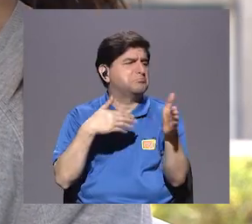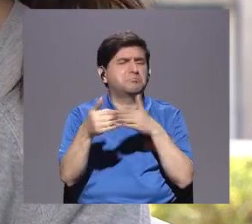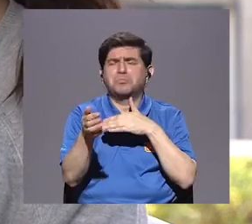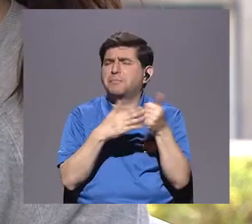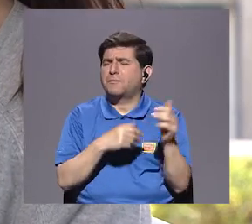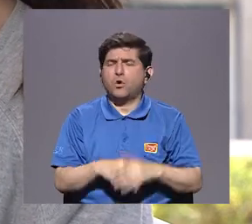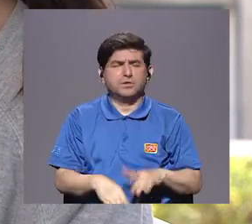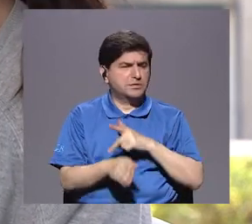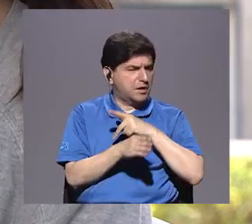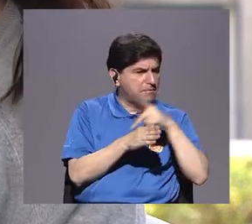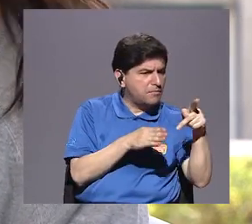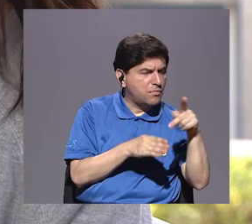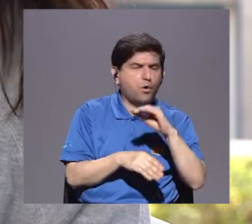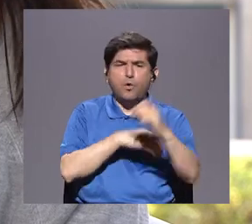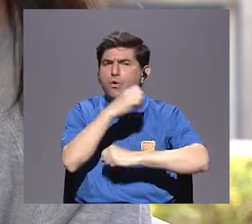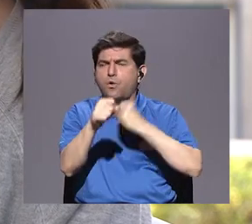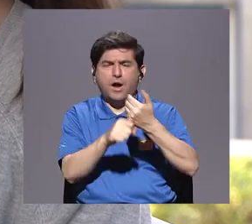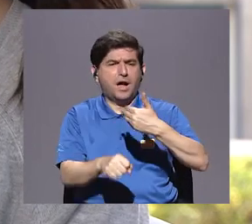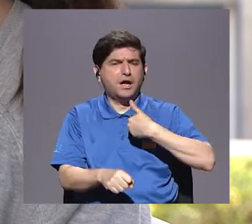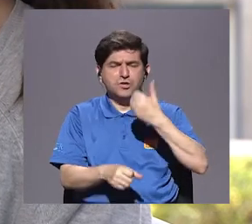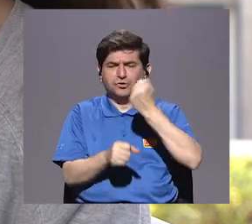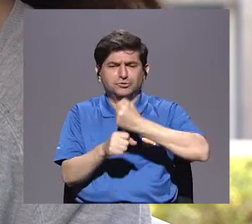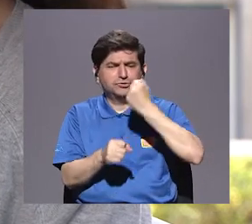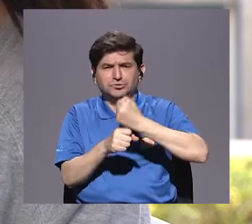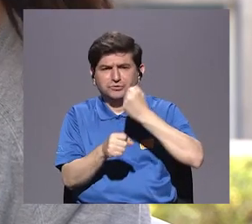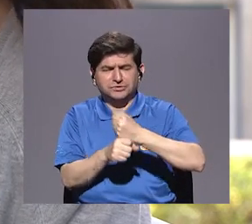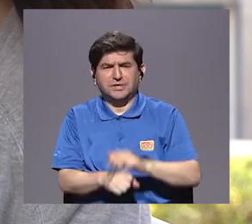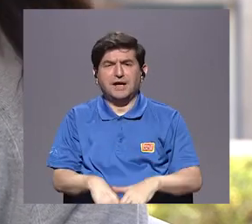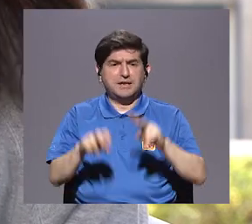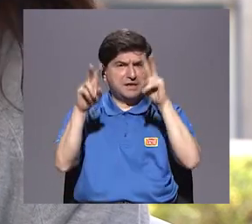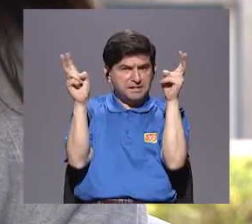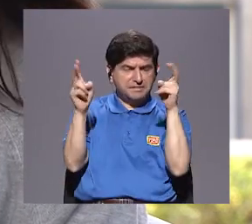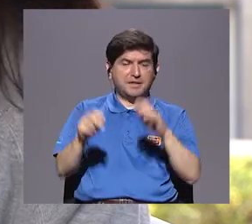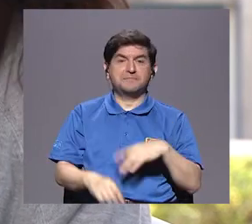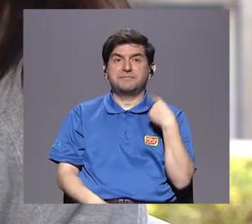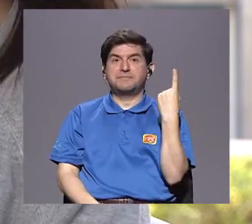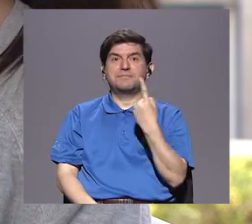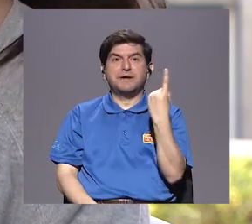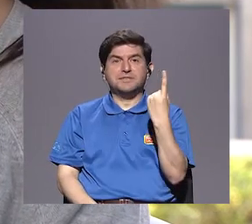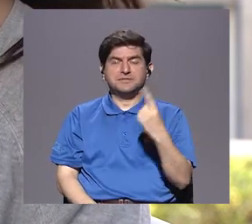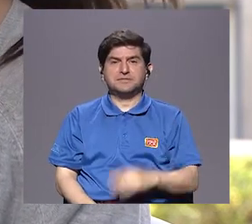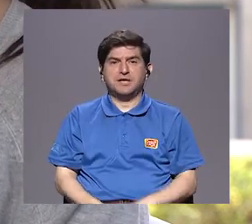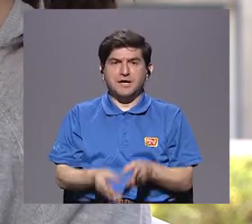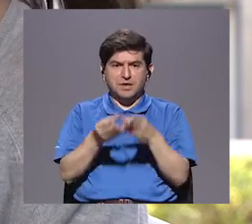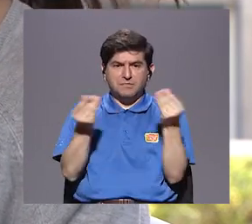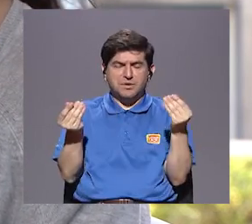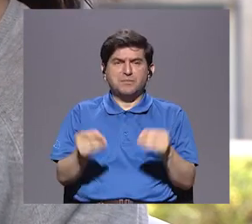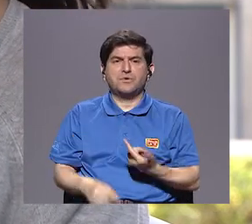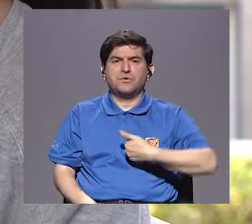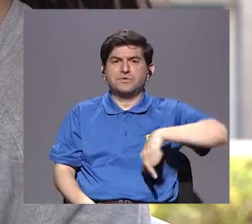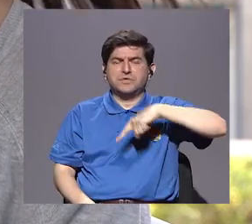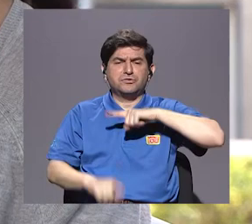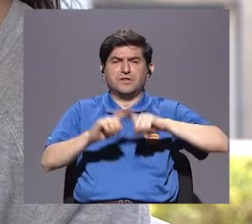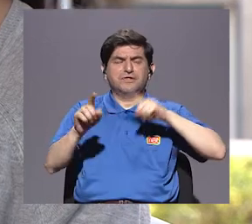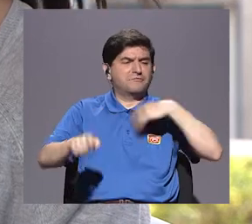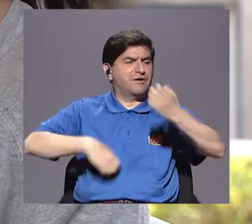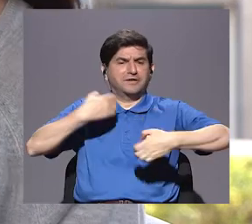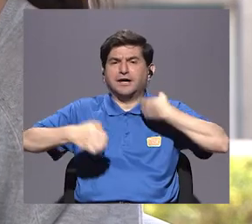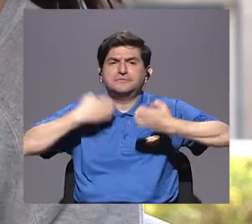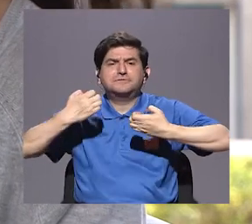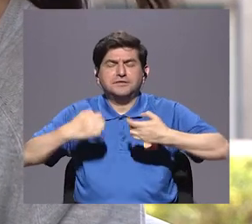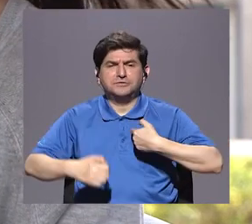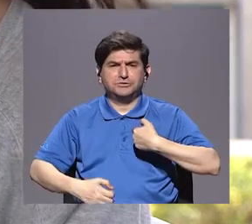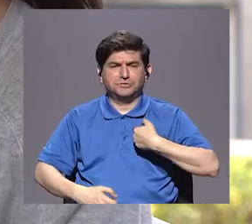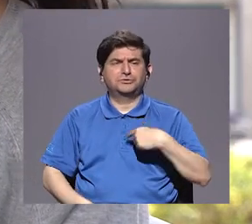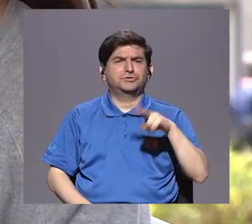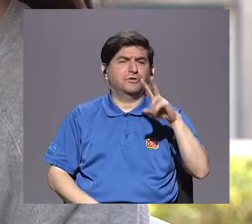nuestra profesión y los años que tenemos de trabajar la temática, siempre nos va a producir una gran gama de emociones. Yo